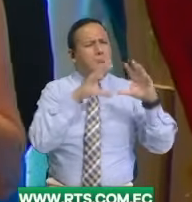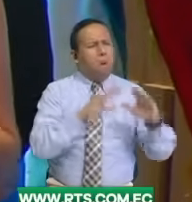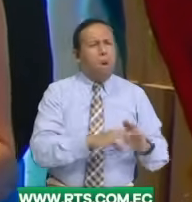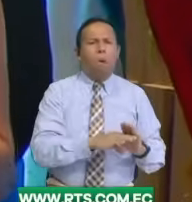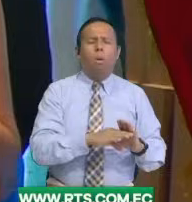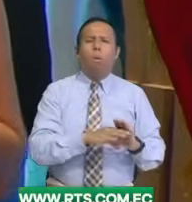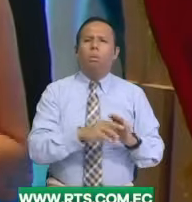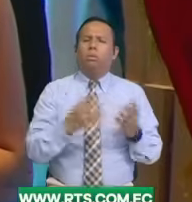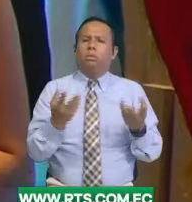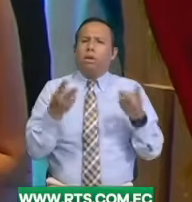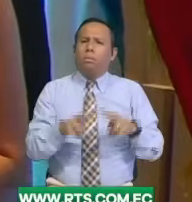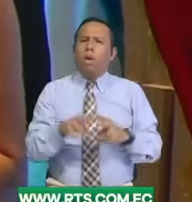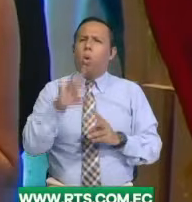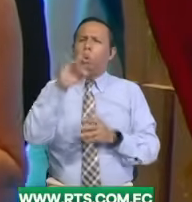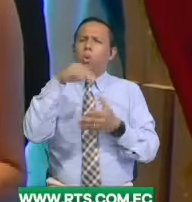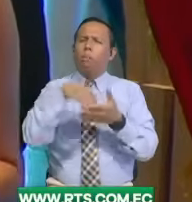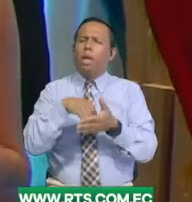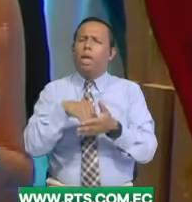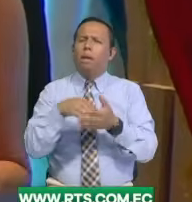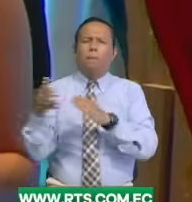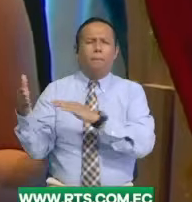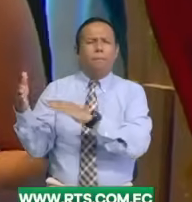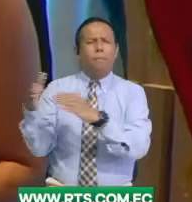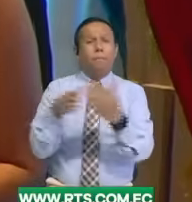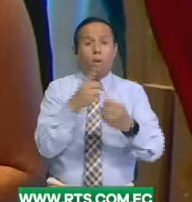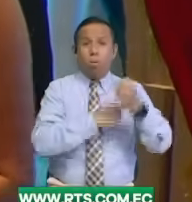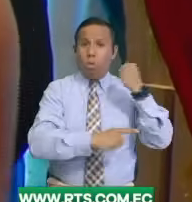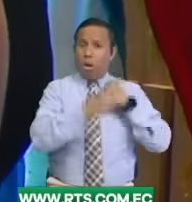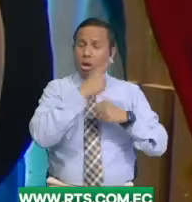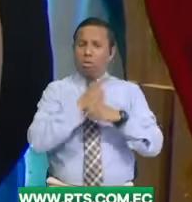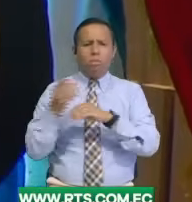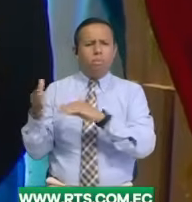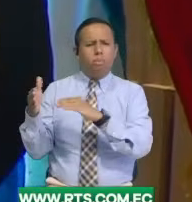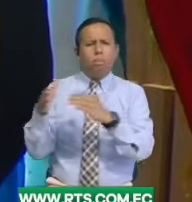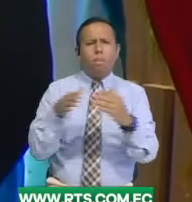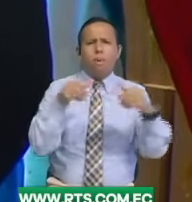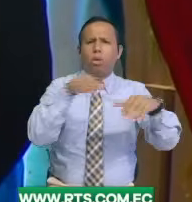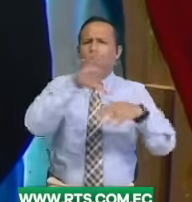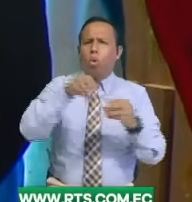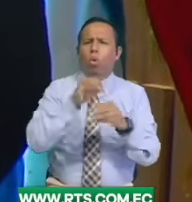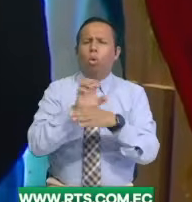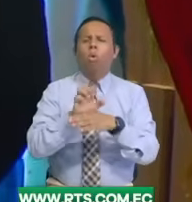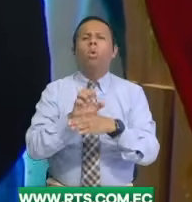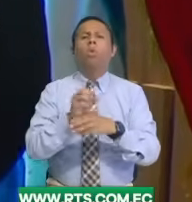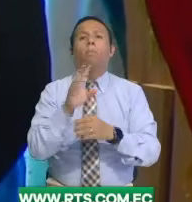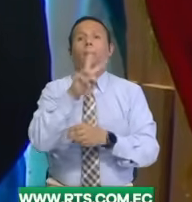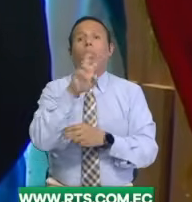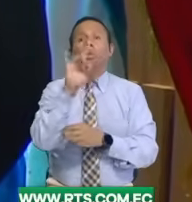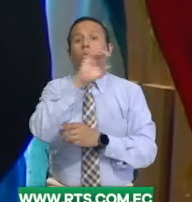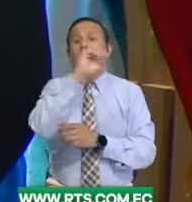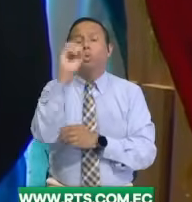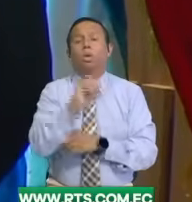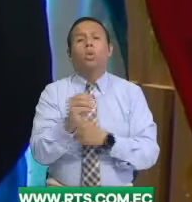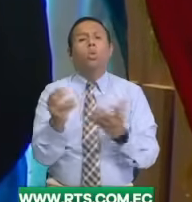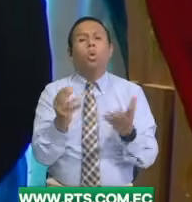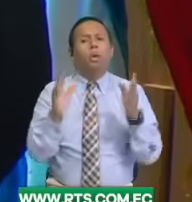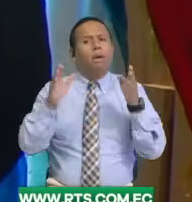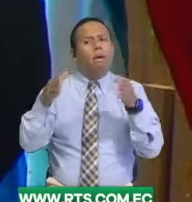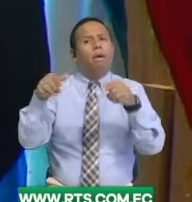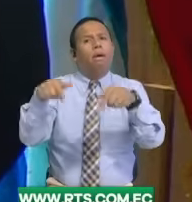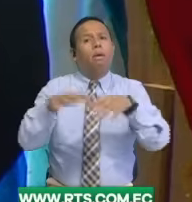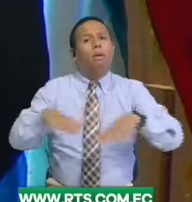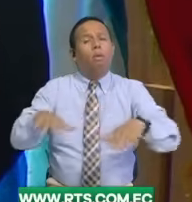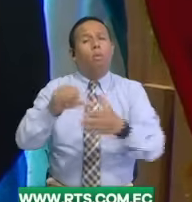8.000 muertes violentas acaecidas del año pasado, en el Ecuador el 28% tuvo lugar